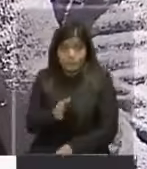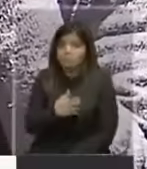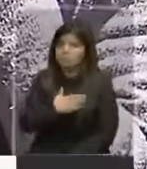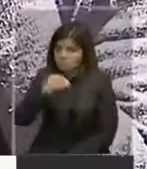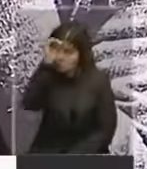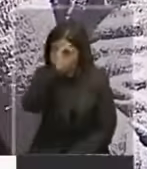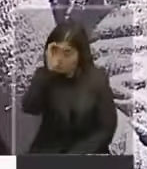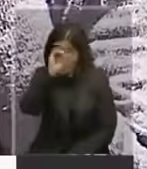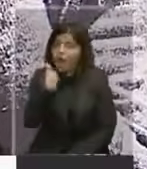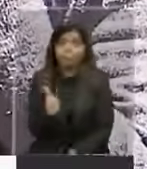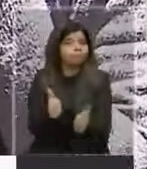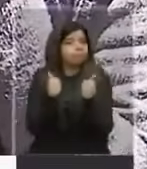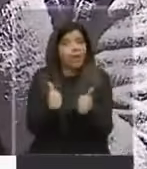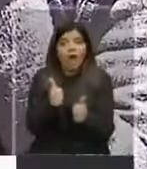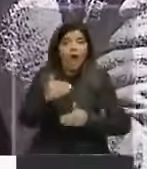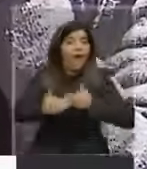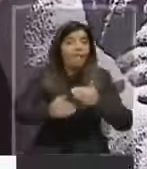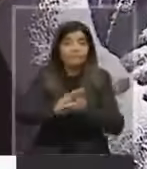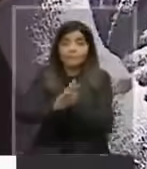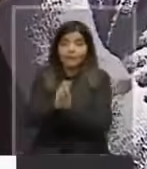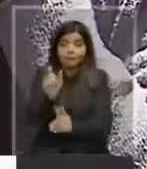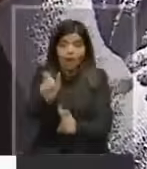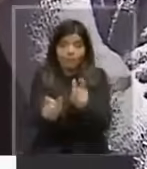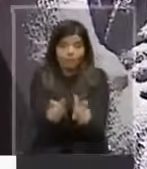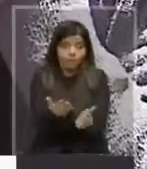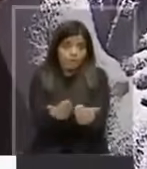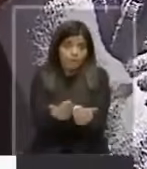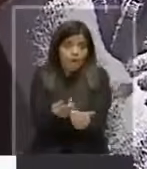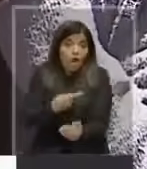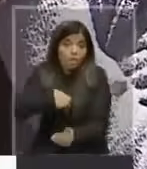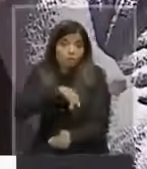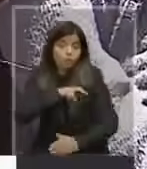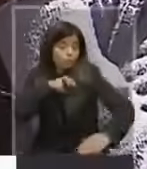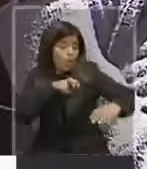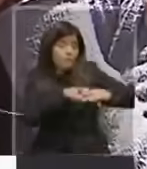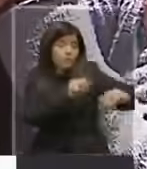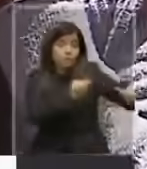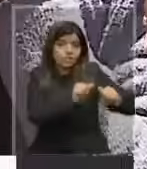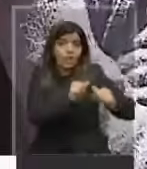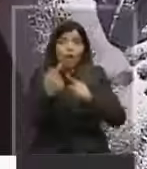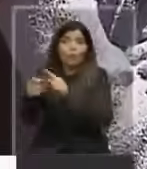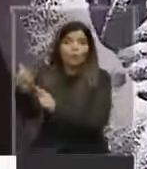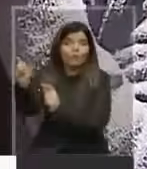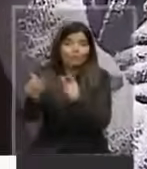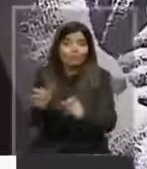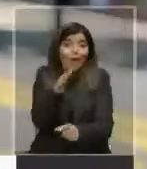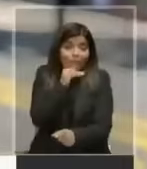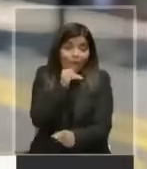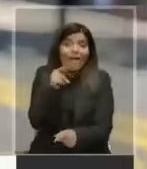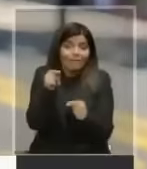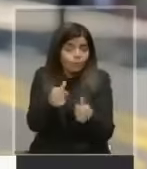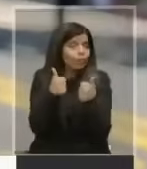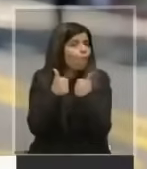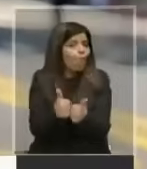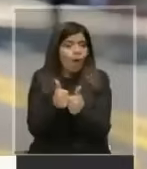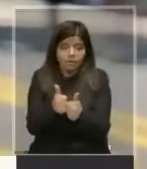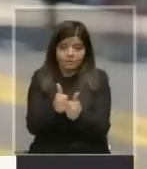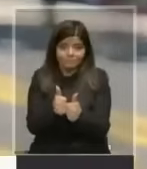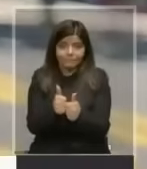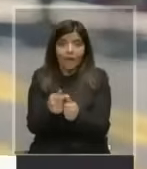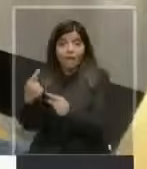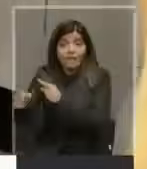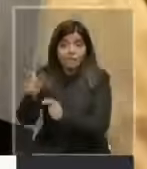es un avance para toda la gente que necesita. Nosotros tenemos metro cercano, pero para otra gente, excelente, muy bueno. Varios de quienes